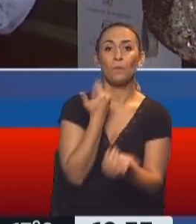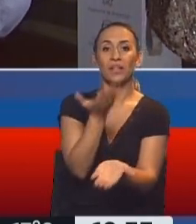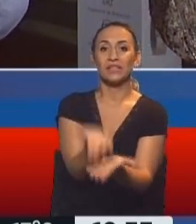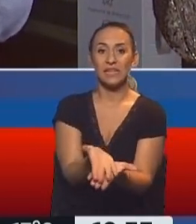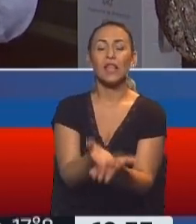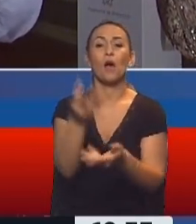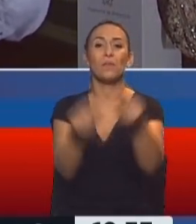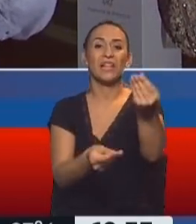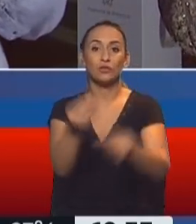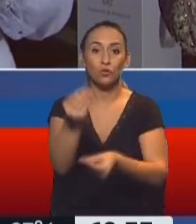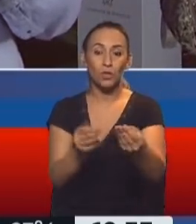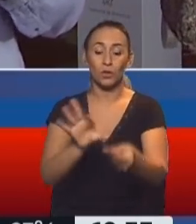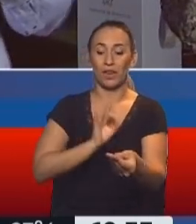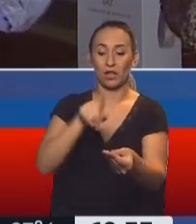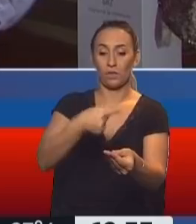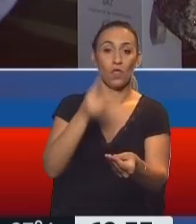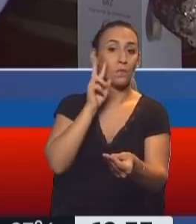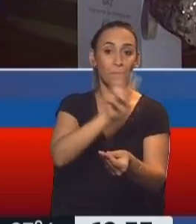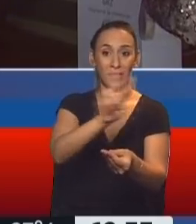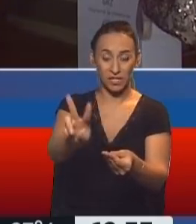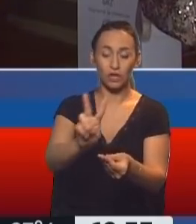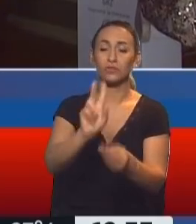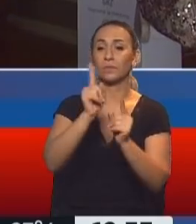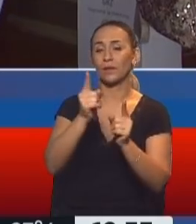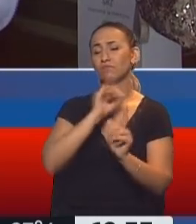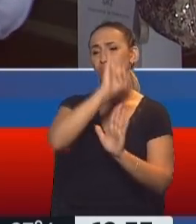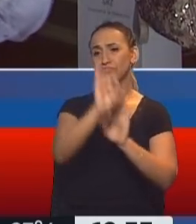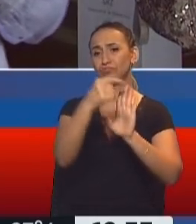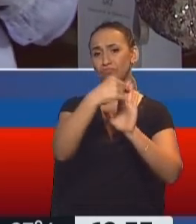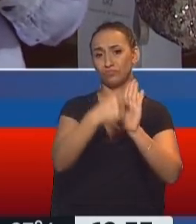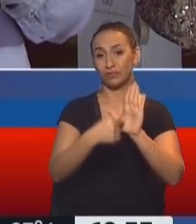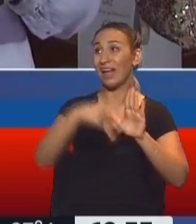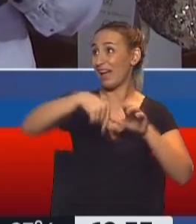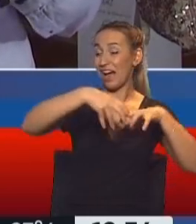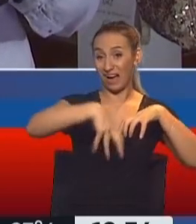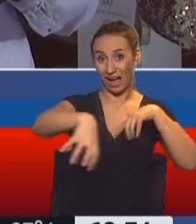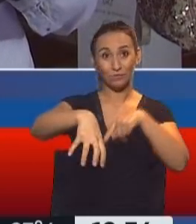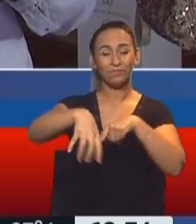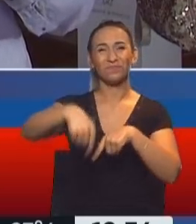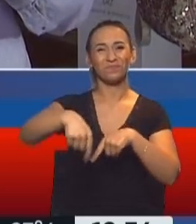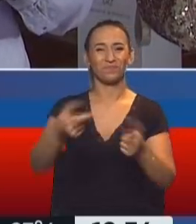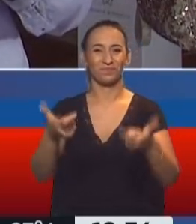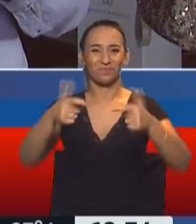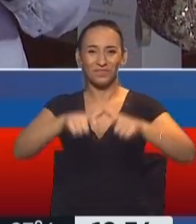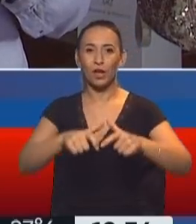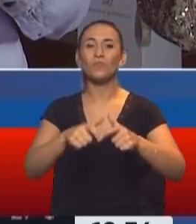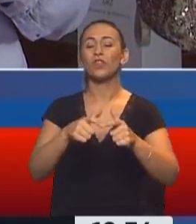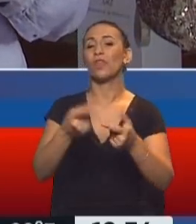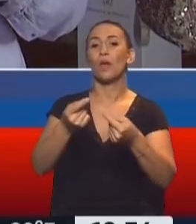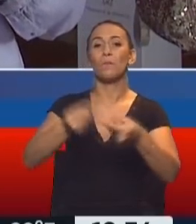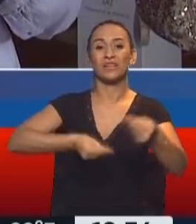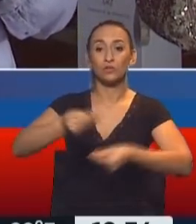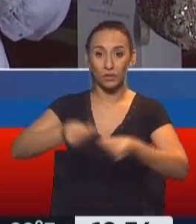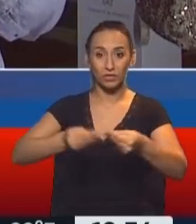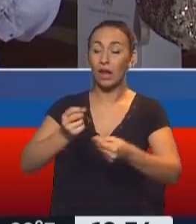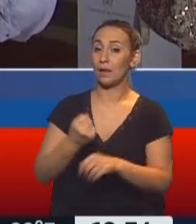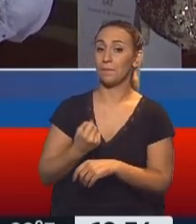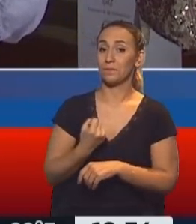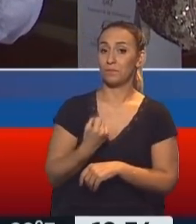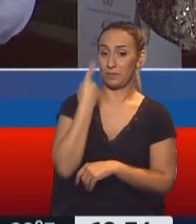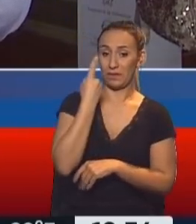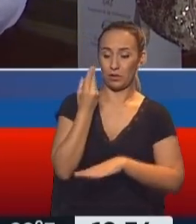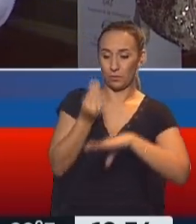la Comisión de Presupuesto acá en el anexo del Congreso en el segundo piso. Una primera exposición del ministro